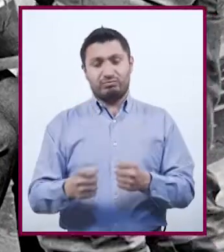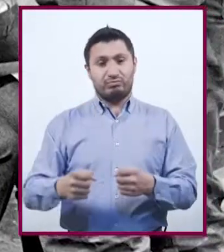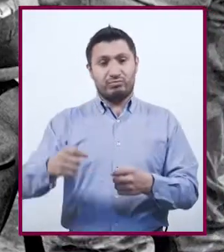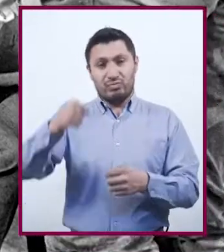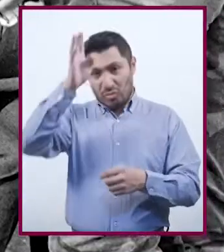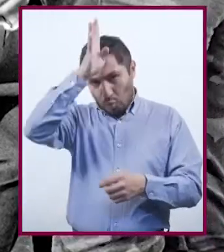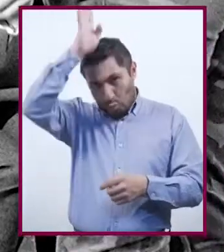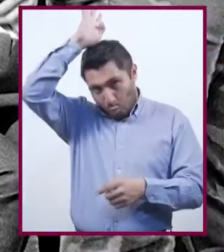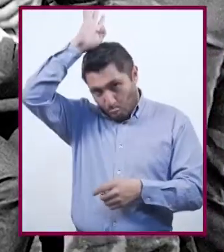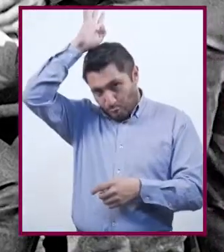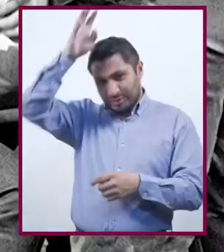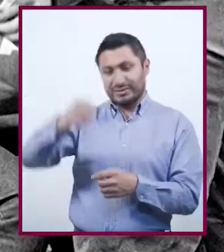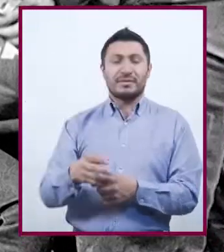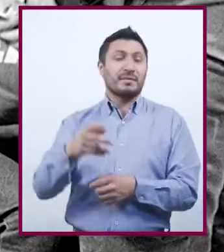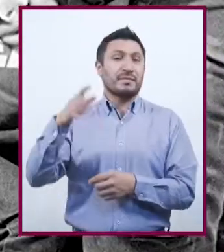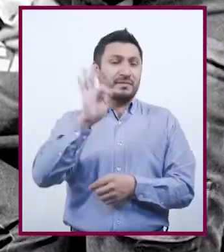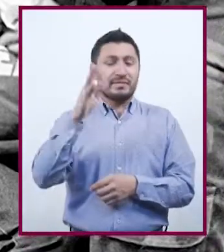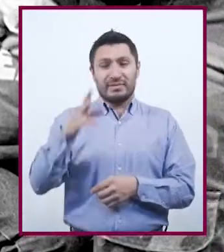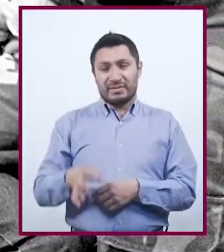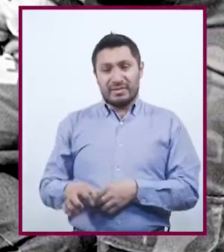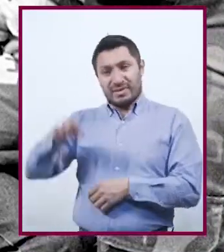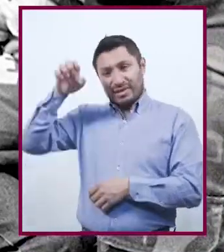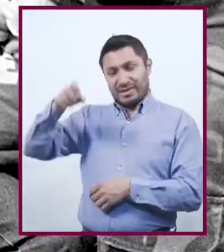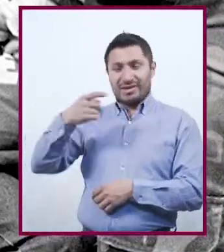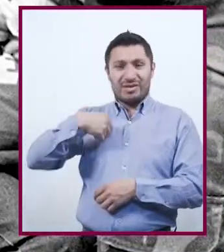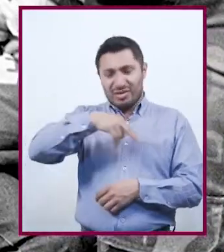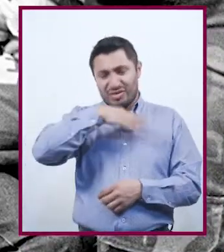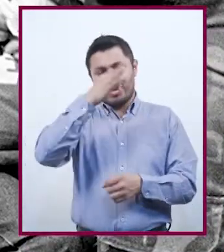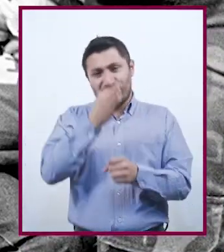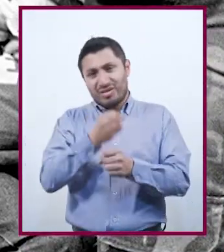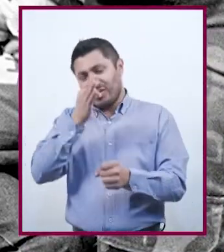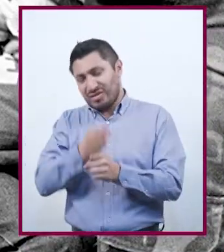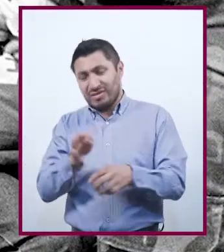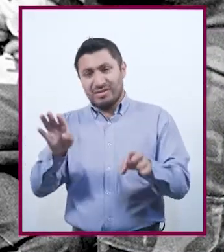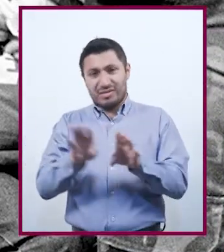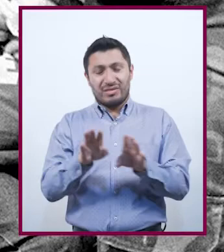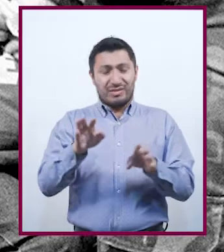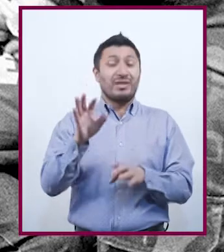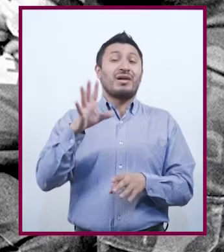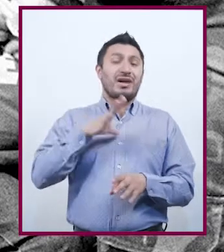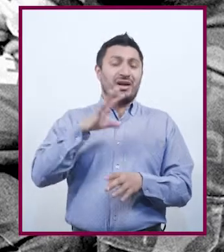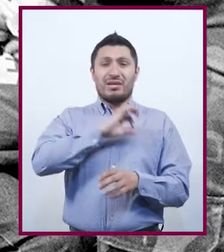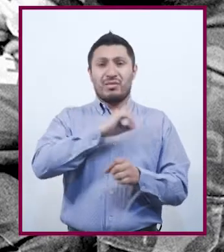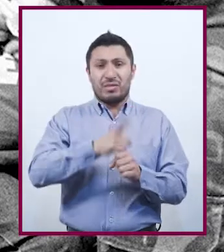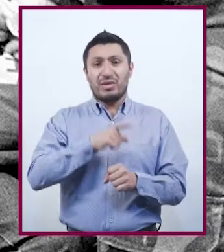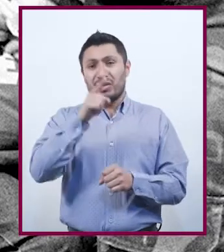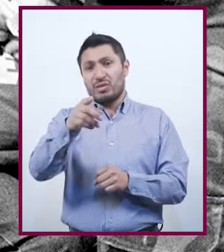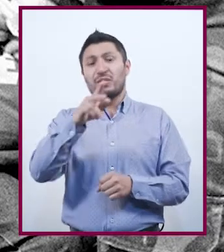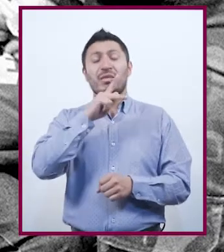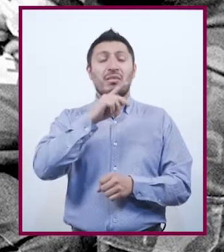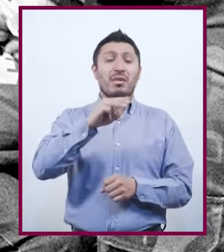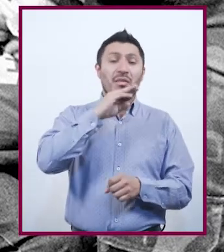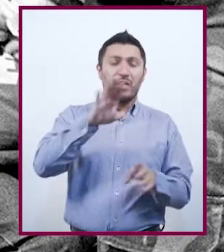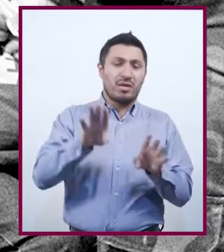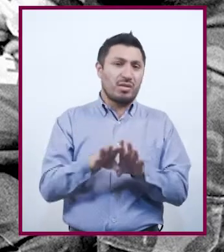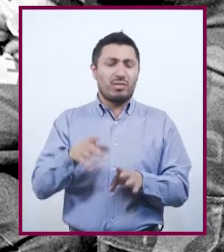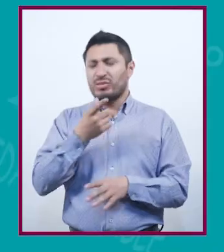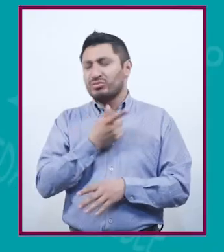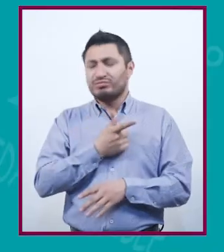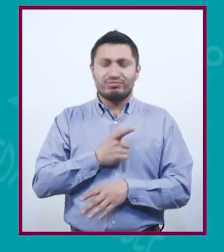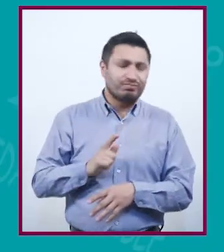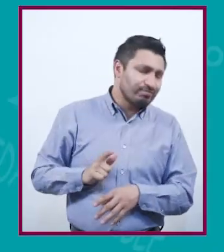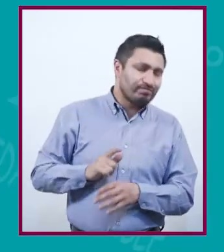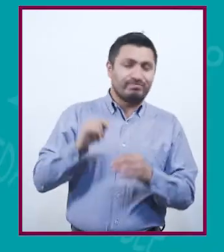más estridente y fueron punks. Aunque por las edades que tenemos también existe la posibilidad de que tus padres